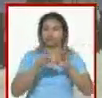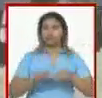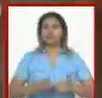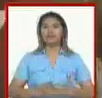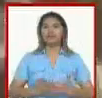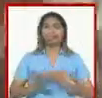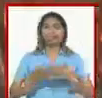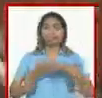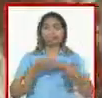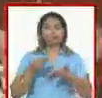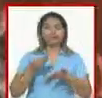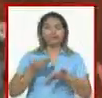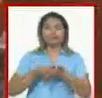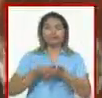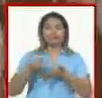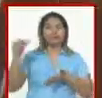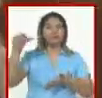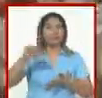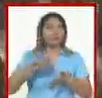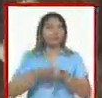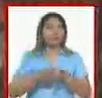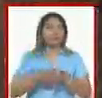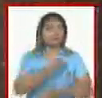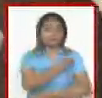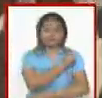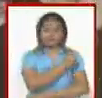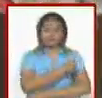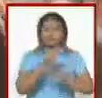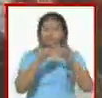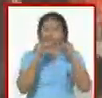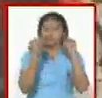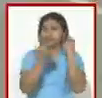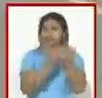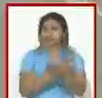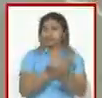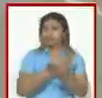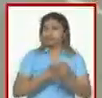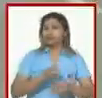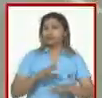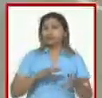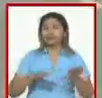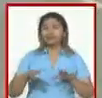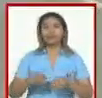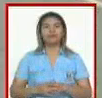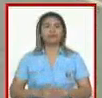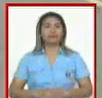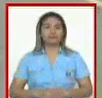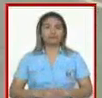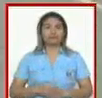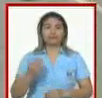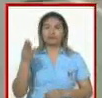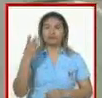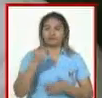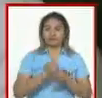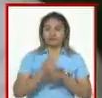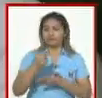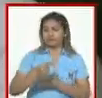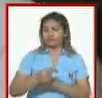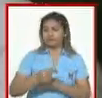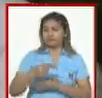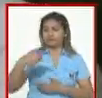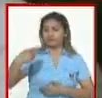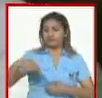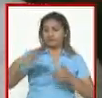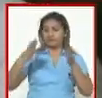a pesar de la crisis que se vive en quillacollo autoridades y grupos folclóricos garantizaron la realización de la misma para el 14 de agosto como